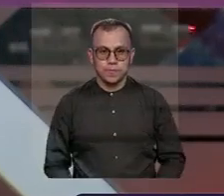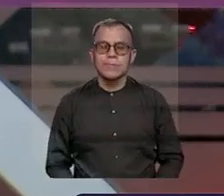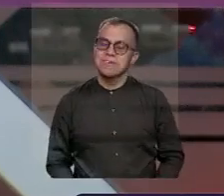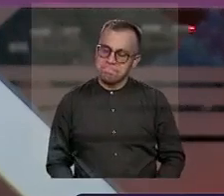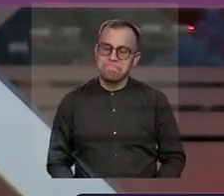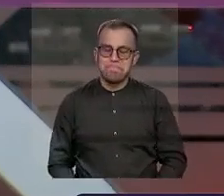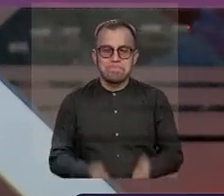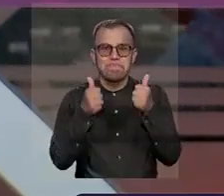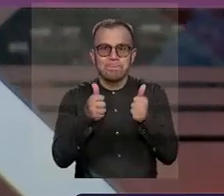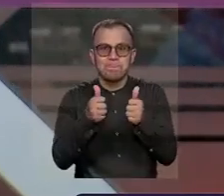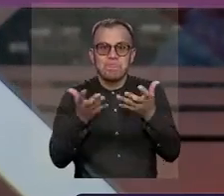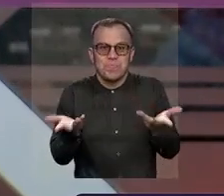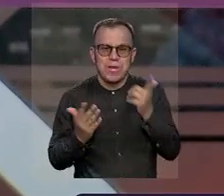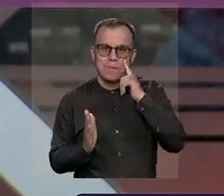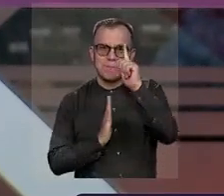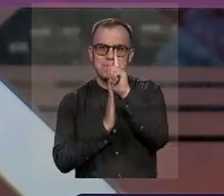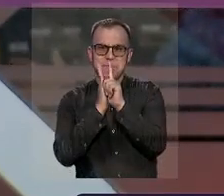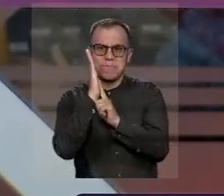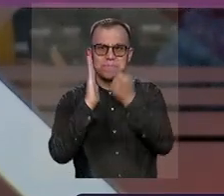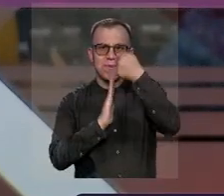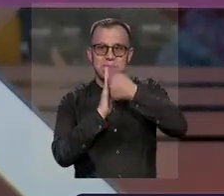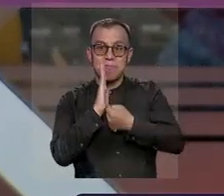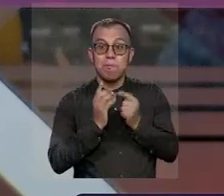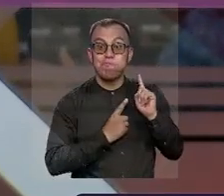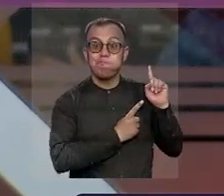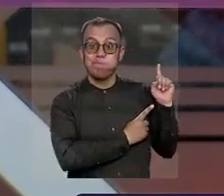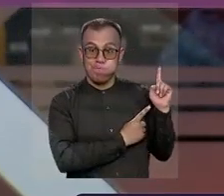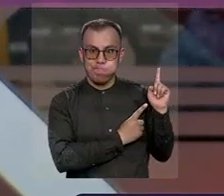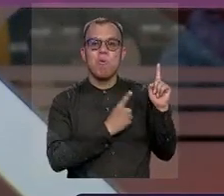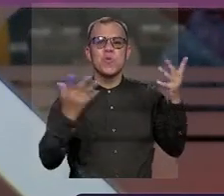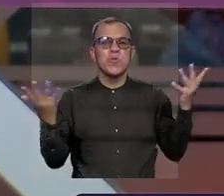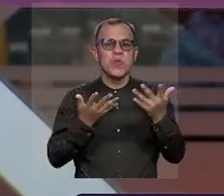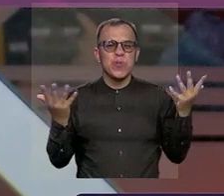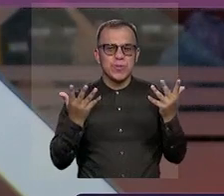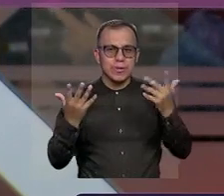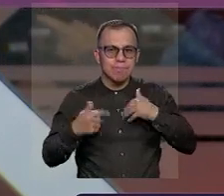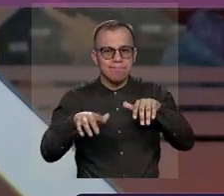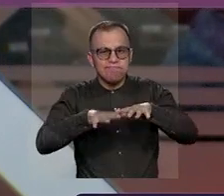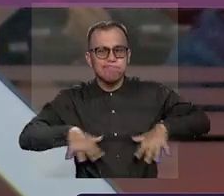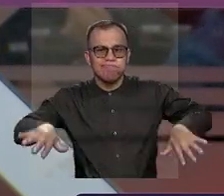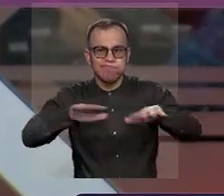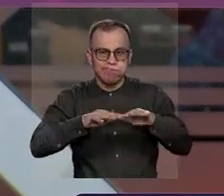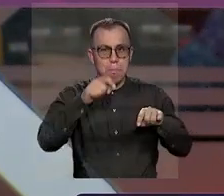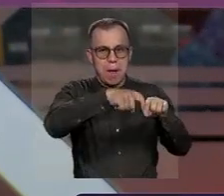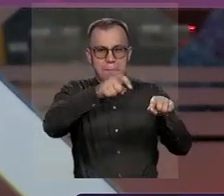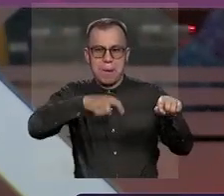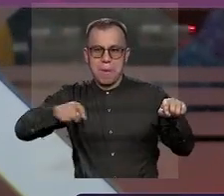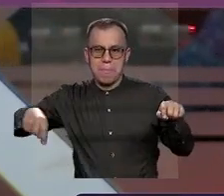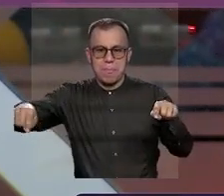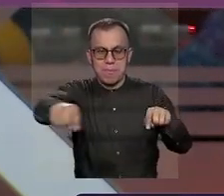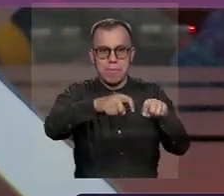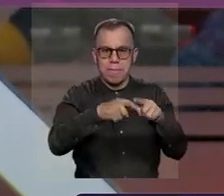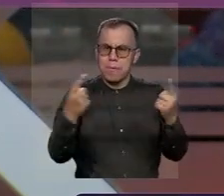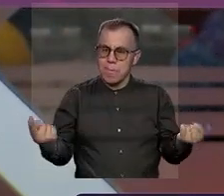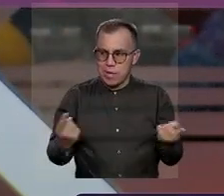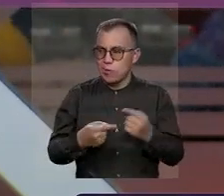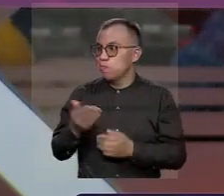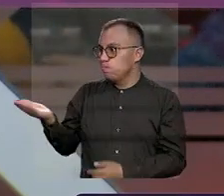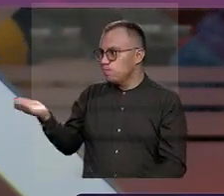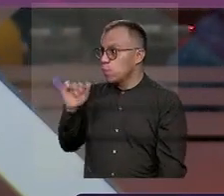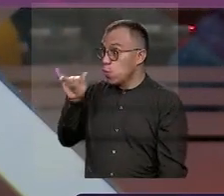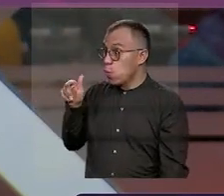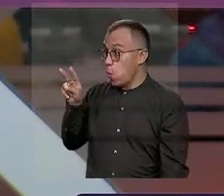Muy bien, veíamos entonces el listado de los puntos de concentración en la ciudad de Bogotá. Juan, esta movilización convocada por la